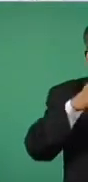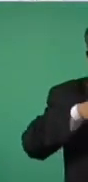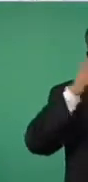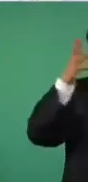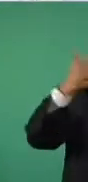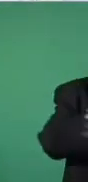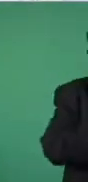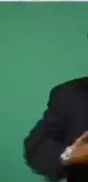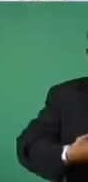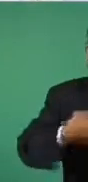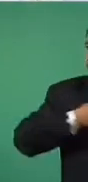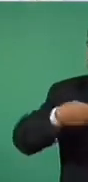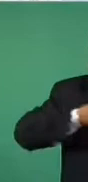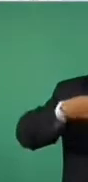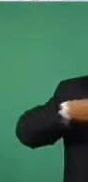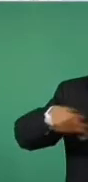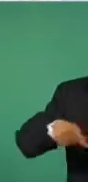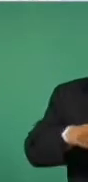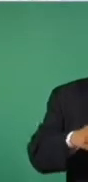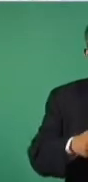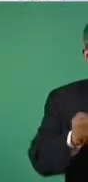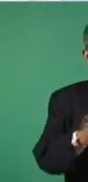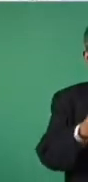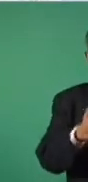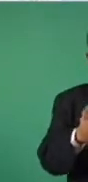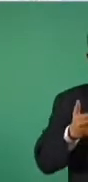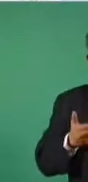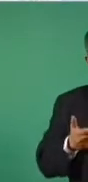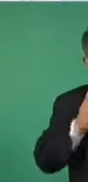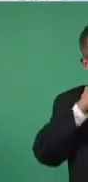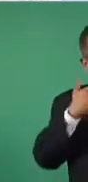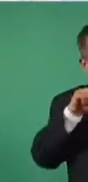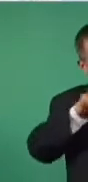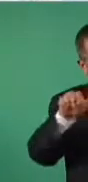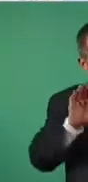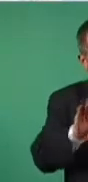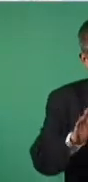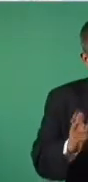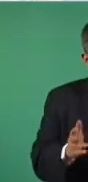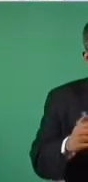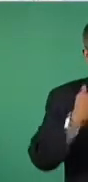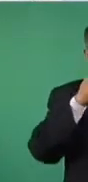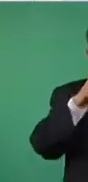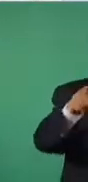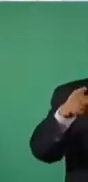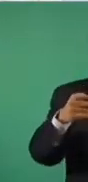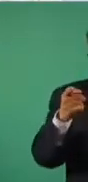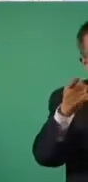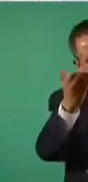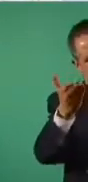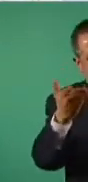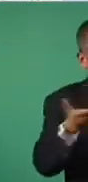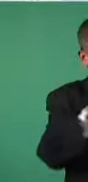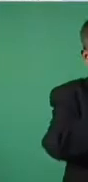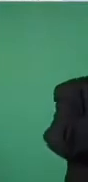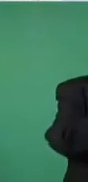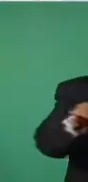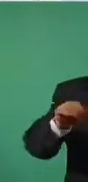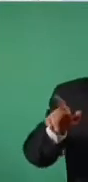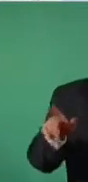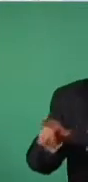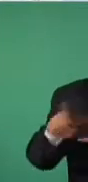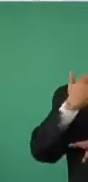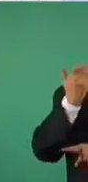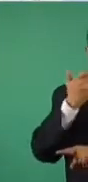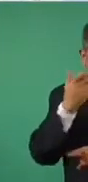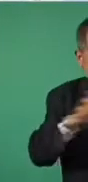estarían pues fuera de tiempo? Y si usted no pediría que los interesados en este proyecto